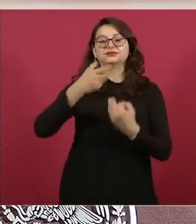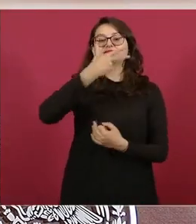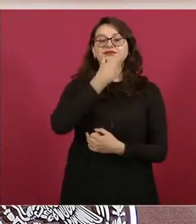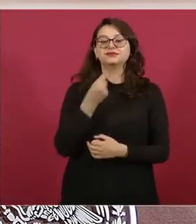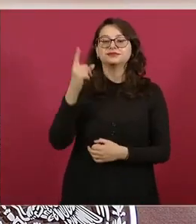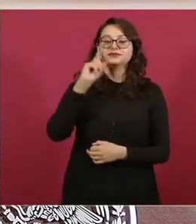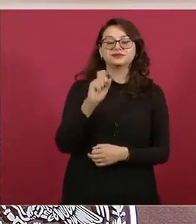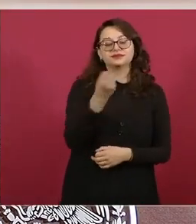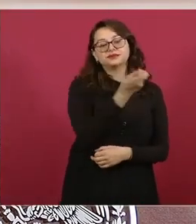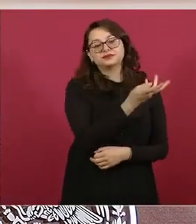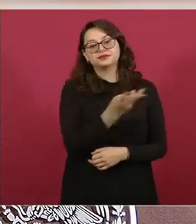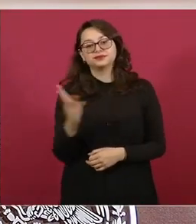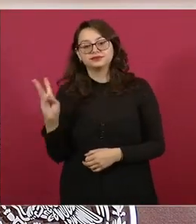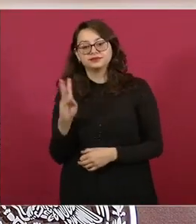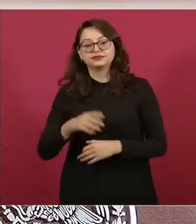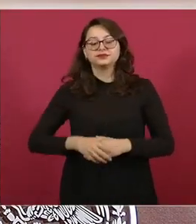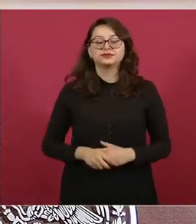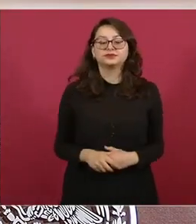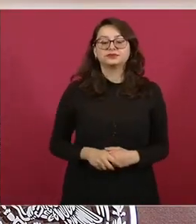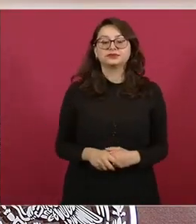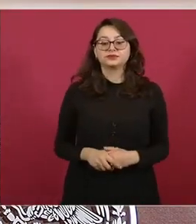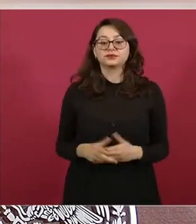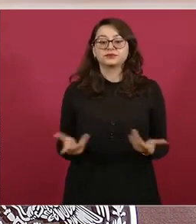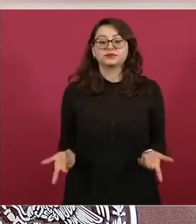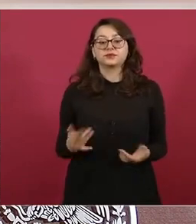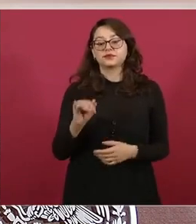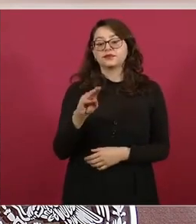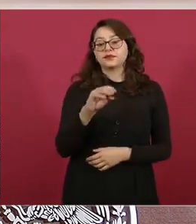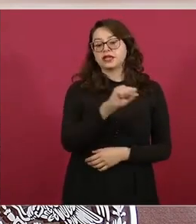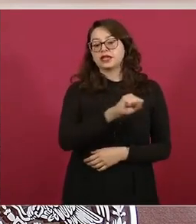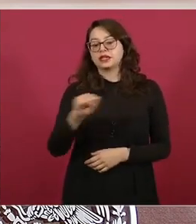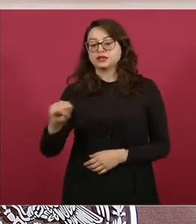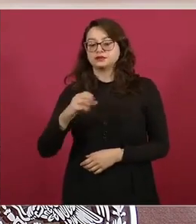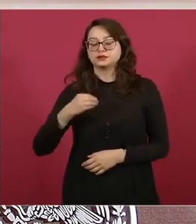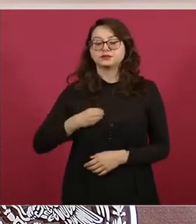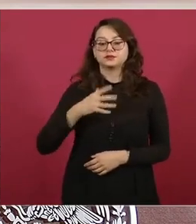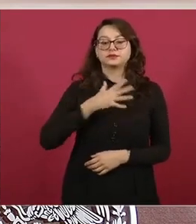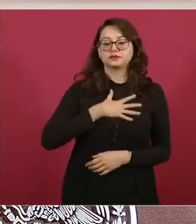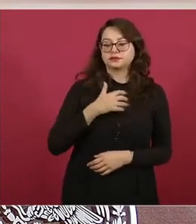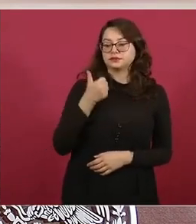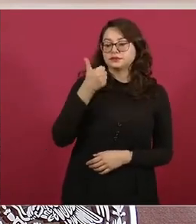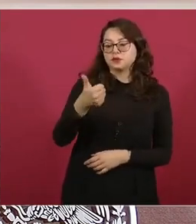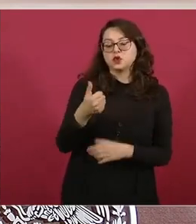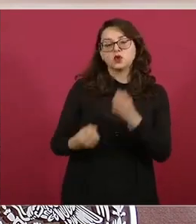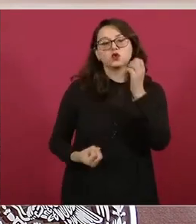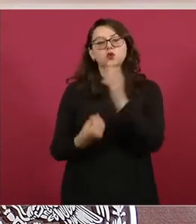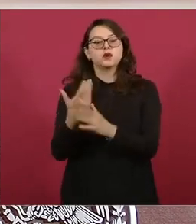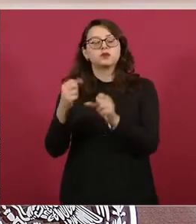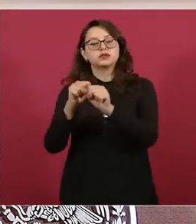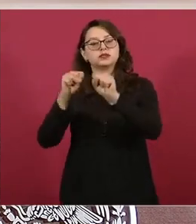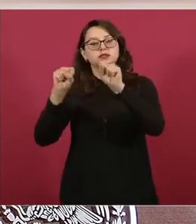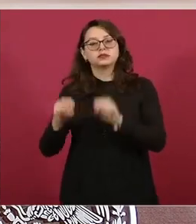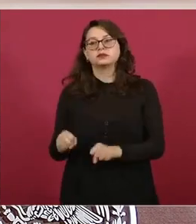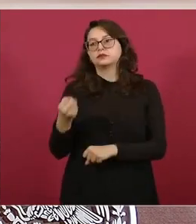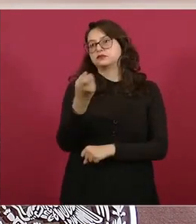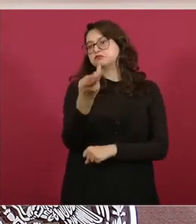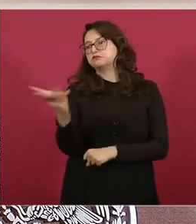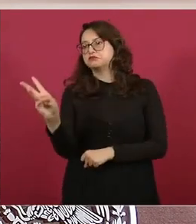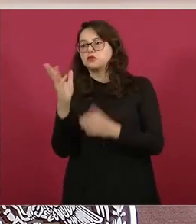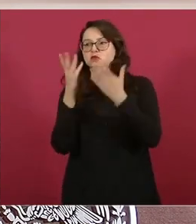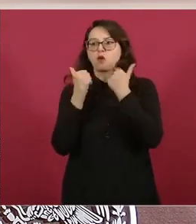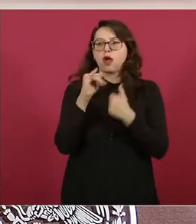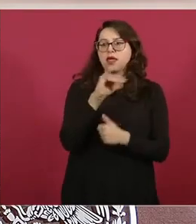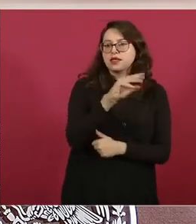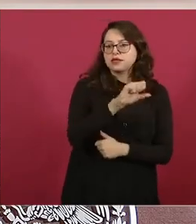la institución del Estado mexicano para atención médica a personas sin seguridad social, el día de hoy queremos informar sobre el abasto